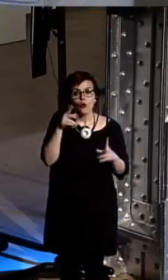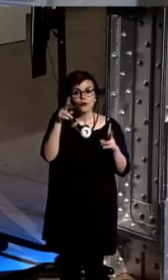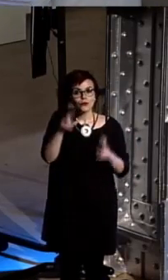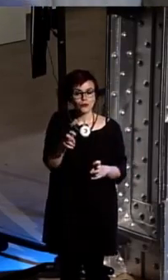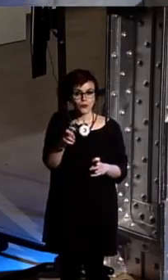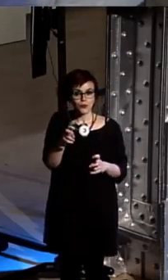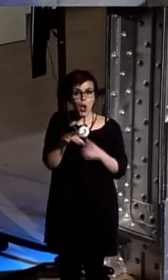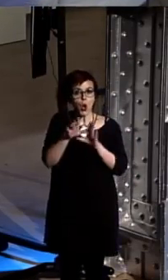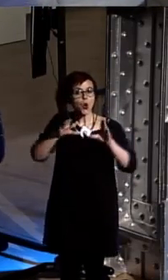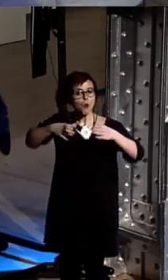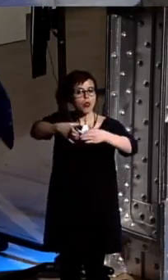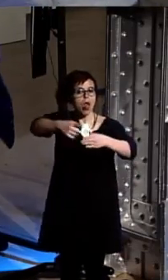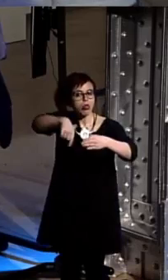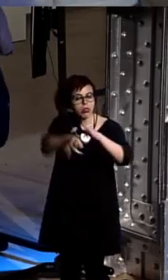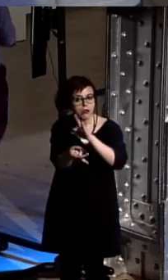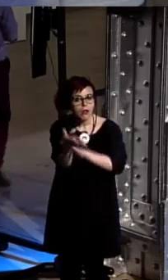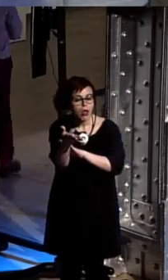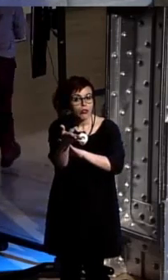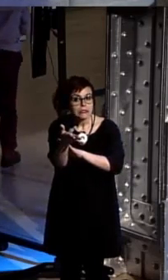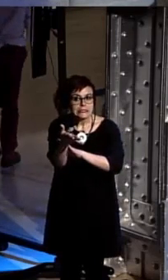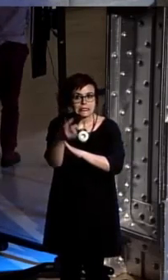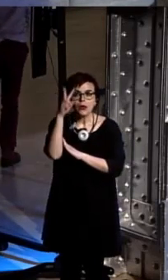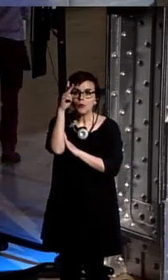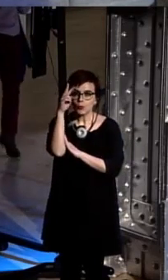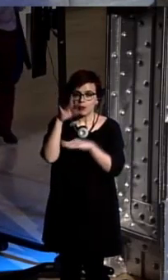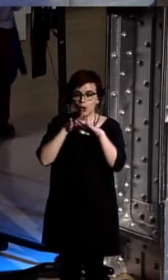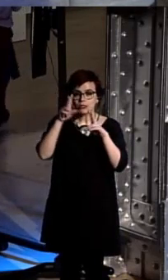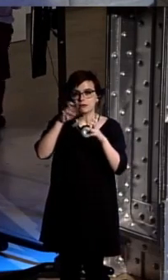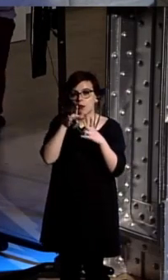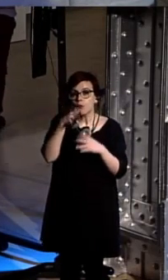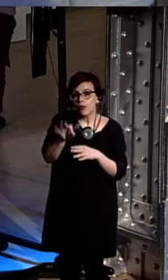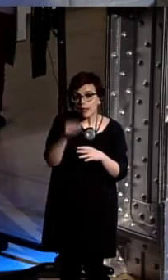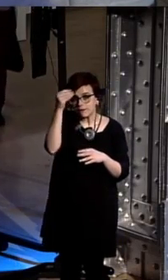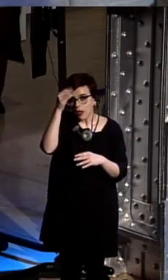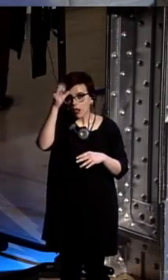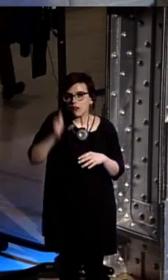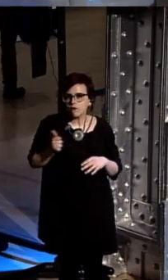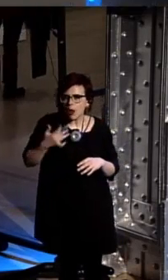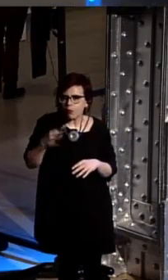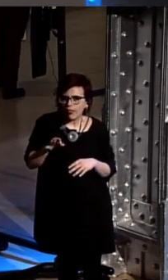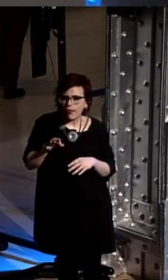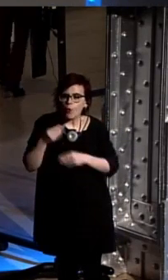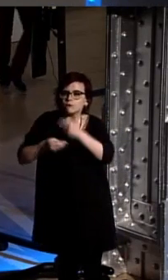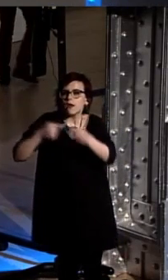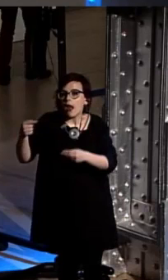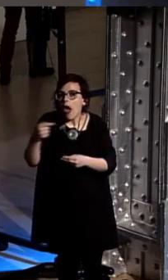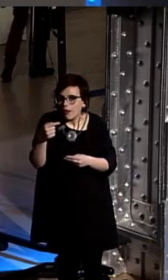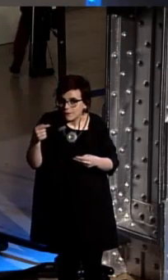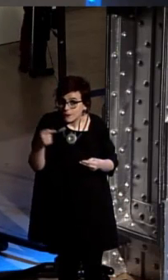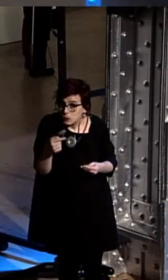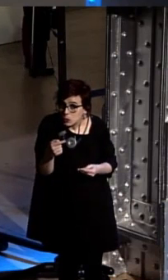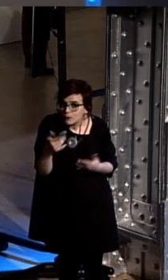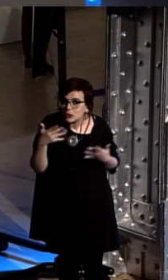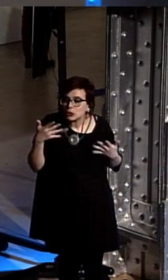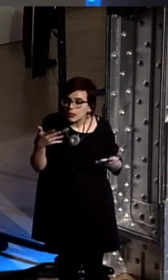han creado? Que tiene esa preocupación sobre los usos negativos de la inteligencia artificial. ¿Qué pensáis vosotros de eso? Que